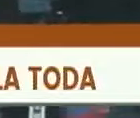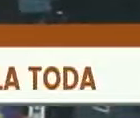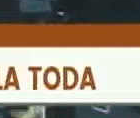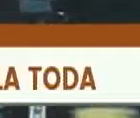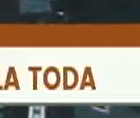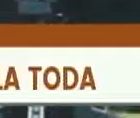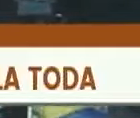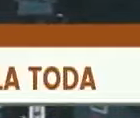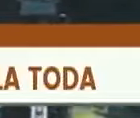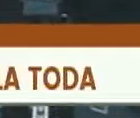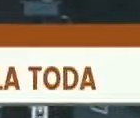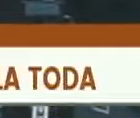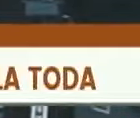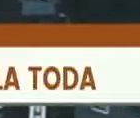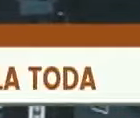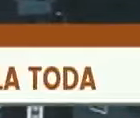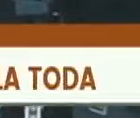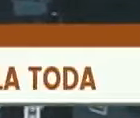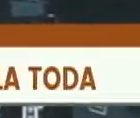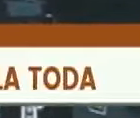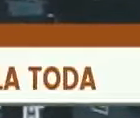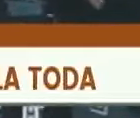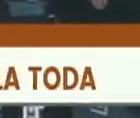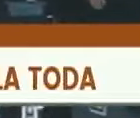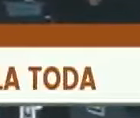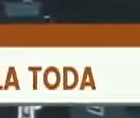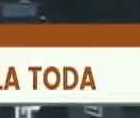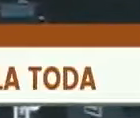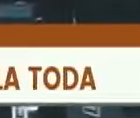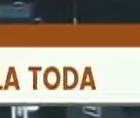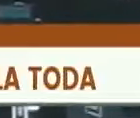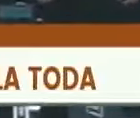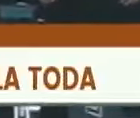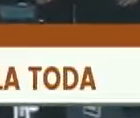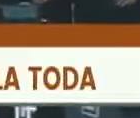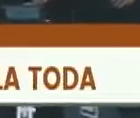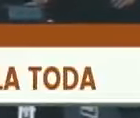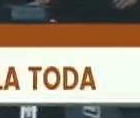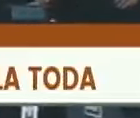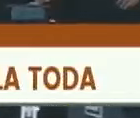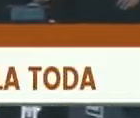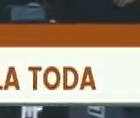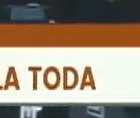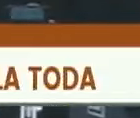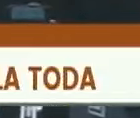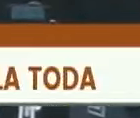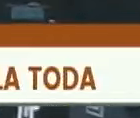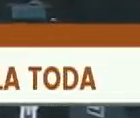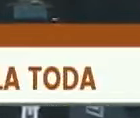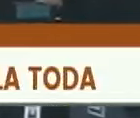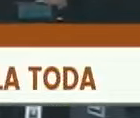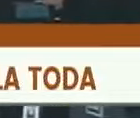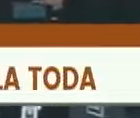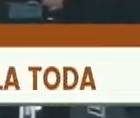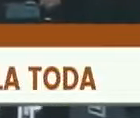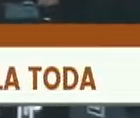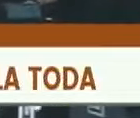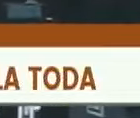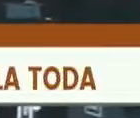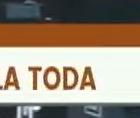Y ahora, hablando de patriotismo, hablando de defender